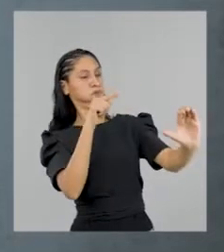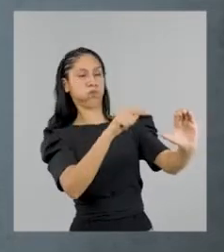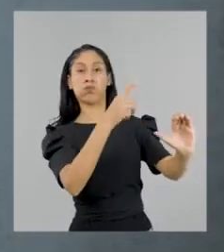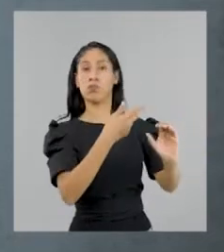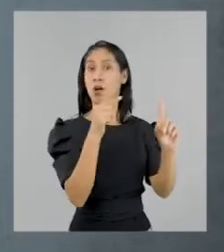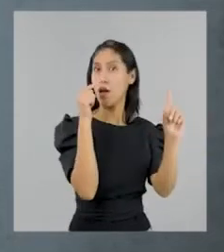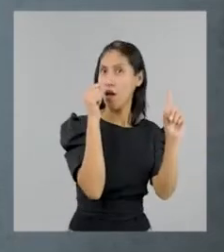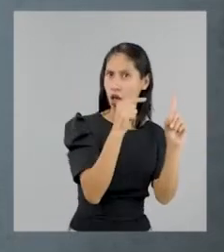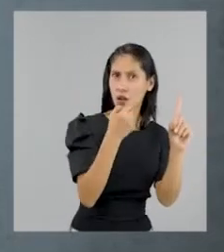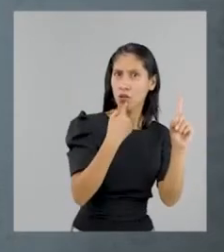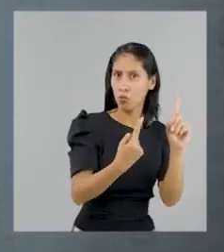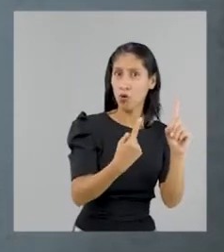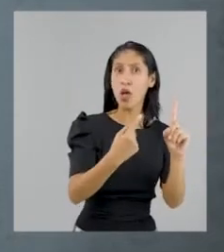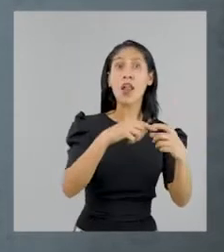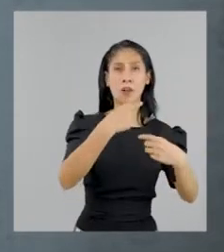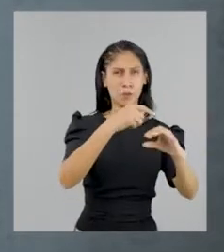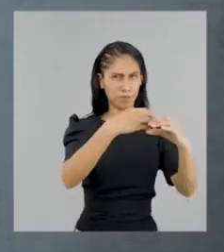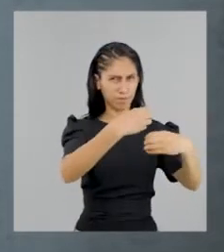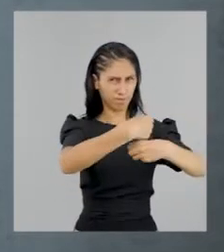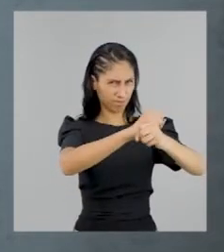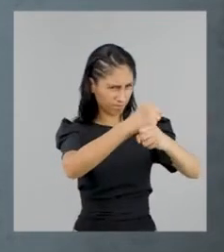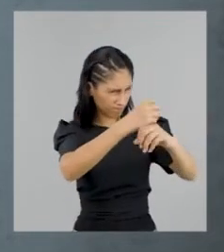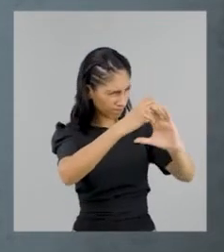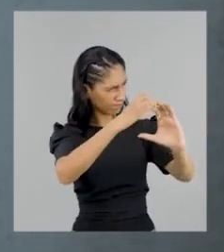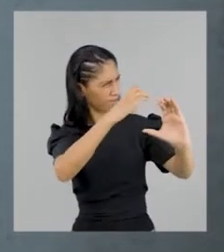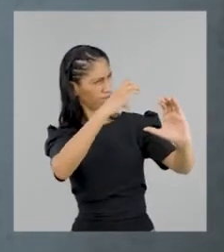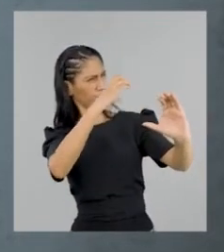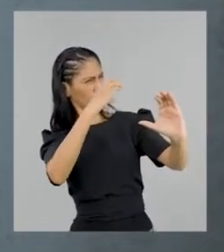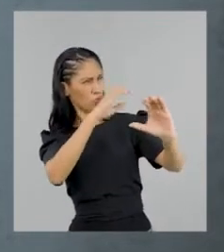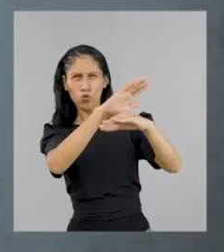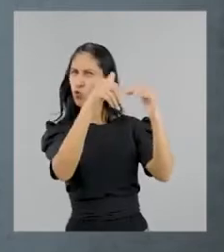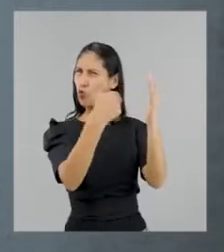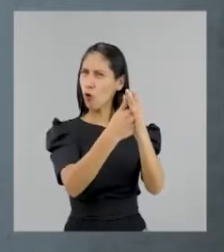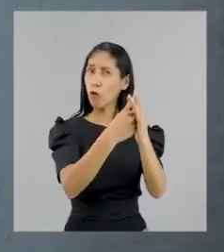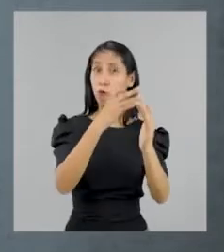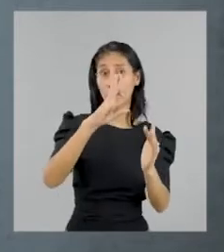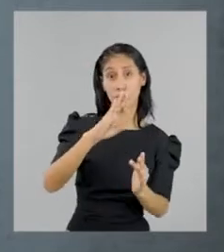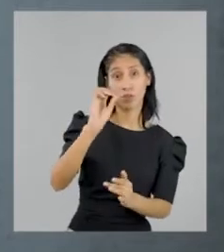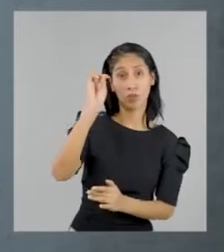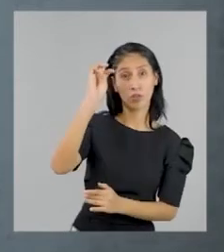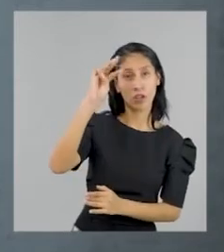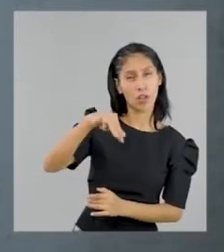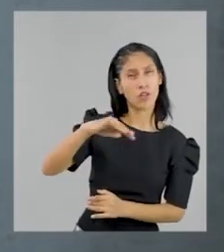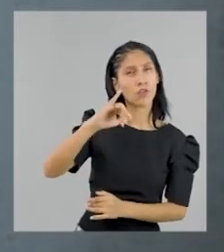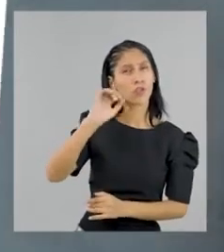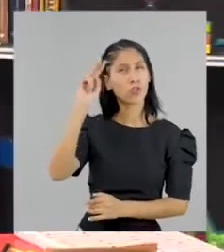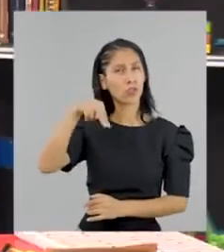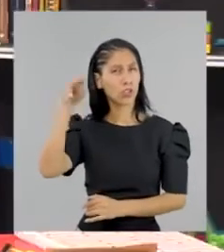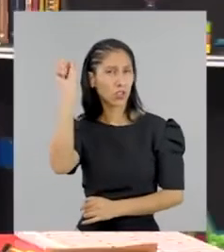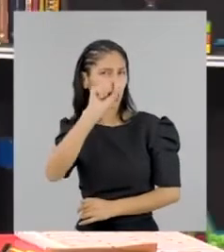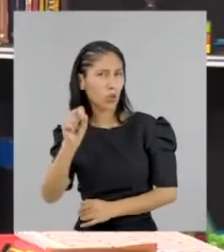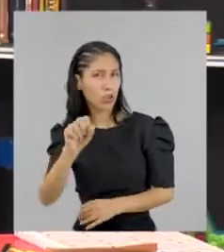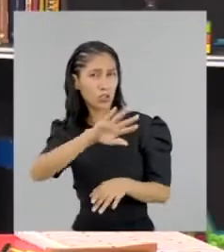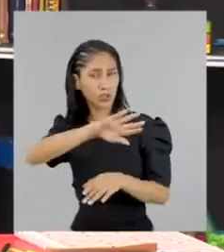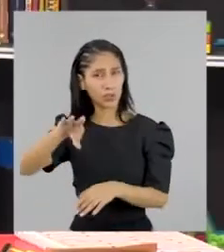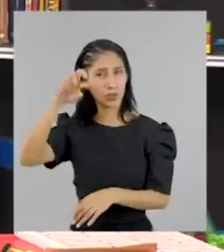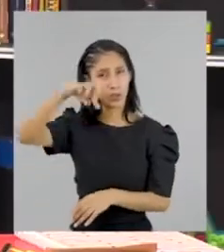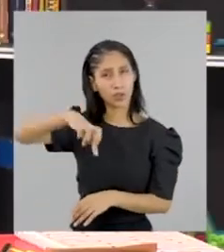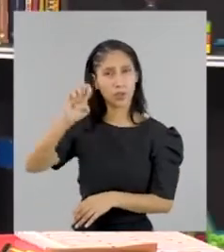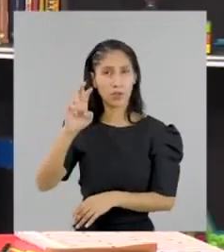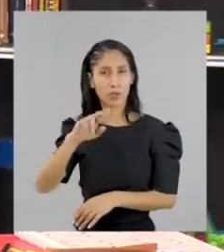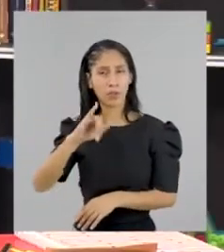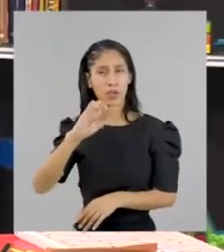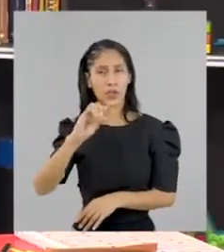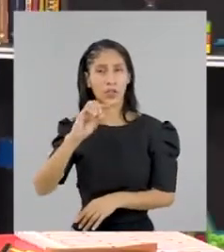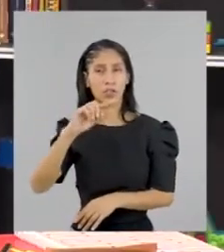Fourier. Joseph Fourier realizó un estudio sobre las funciones periódicas y continuas. Hay una serie que lleva